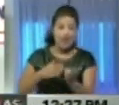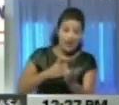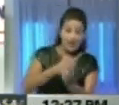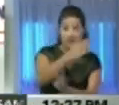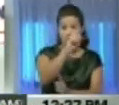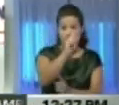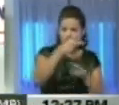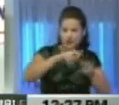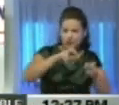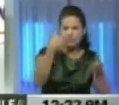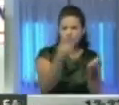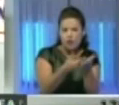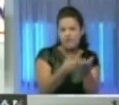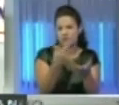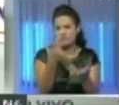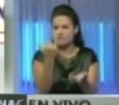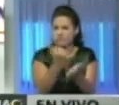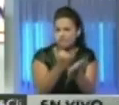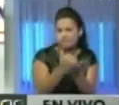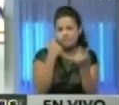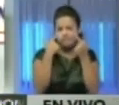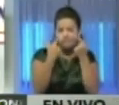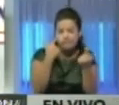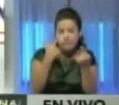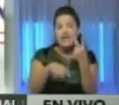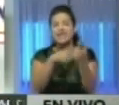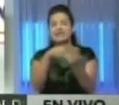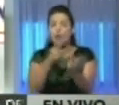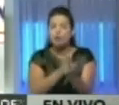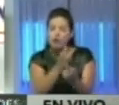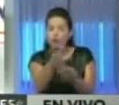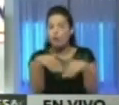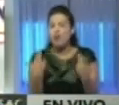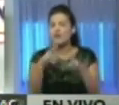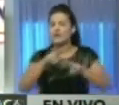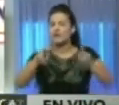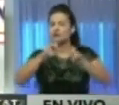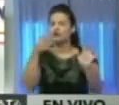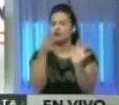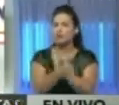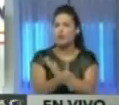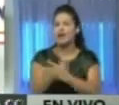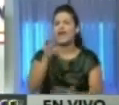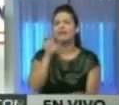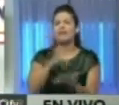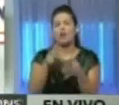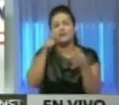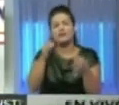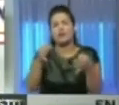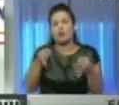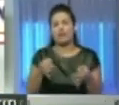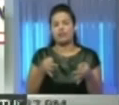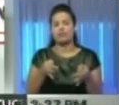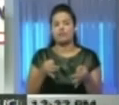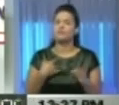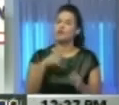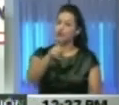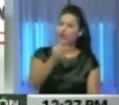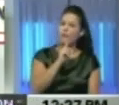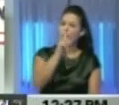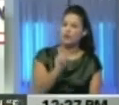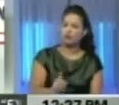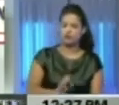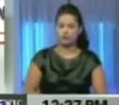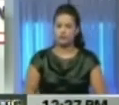pequeña reflexión. ¿Será obra de la casualidad que Freddy Bernal, un dirigente político de la Revolución